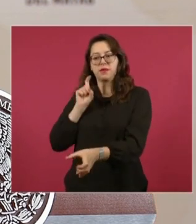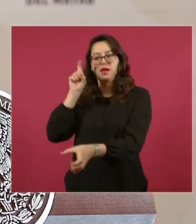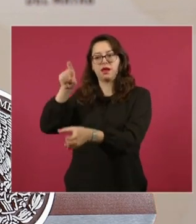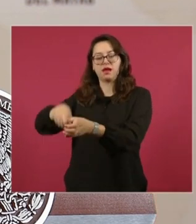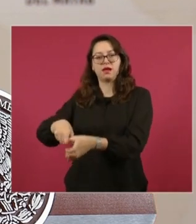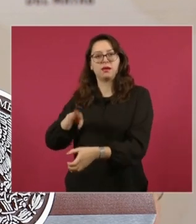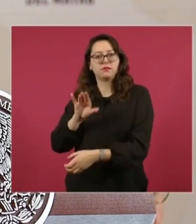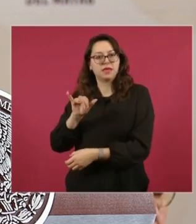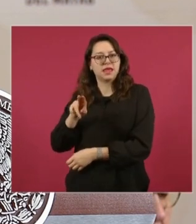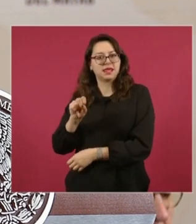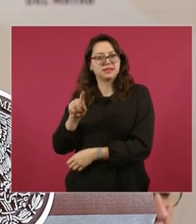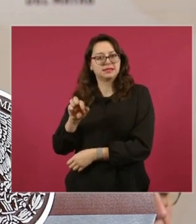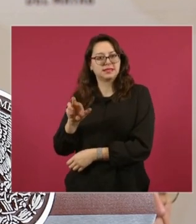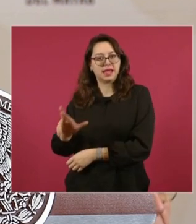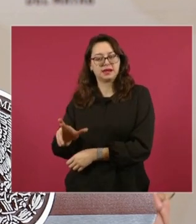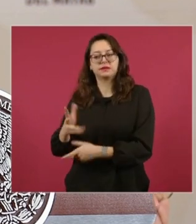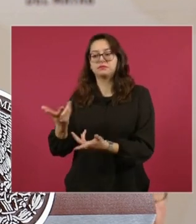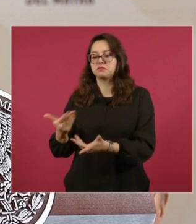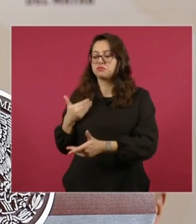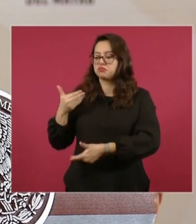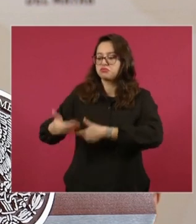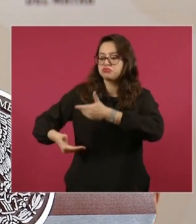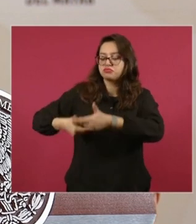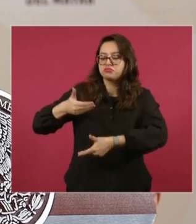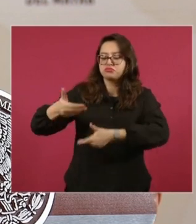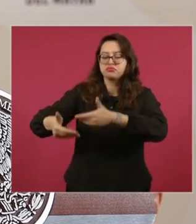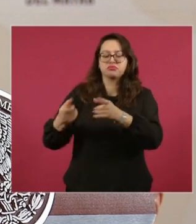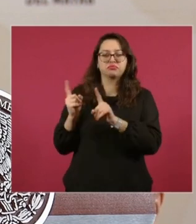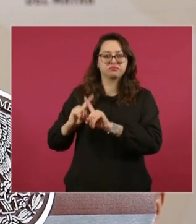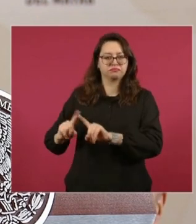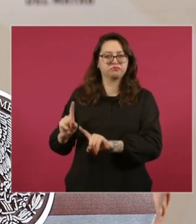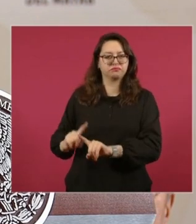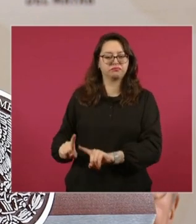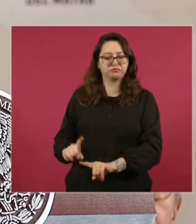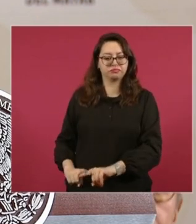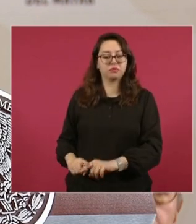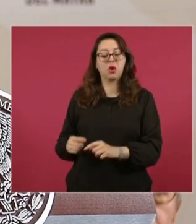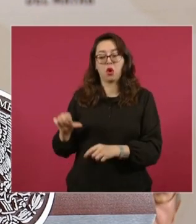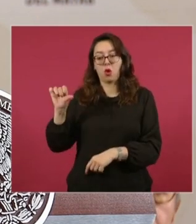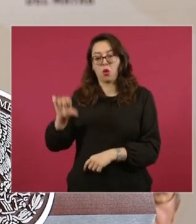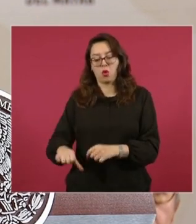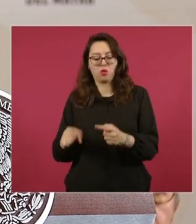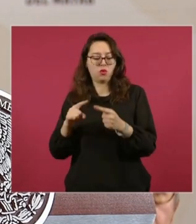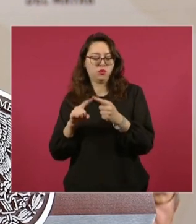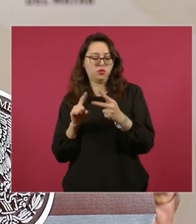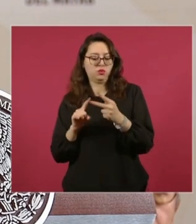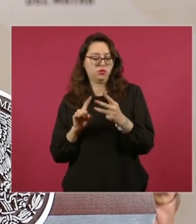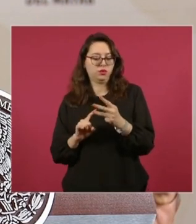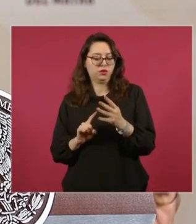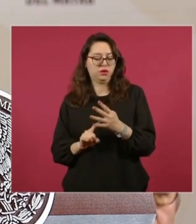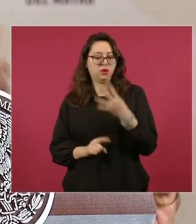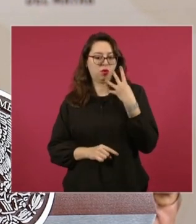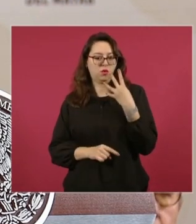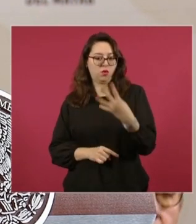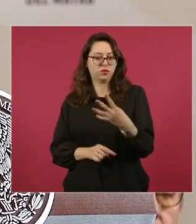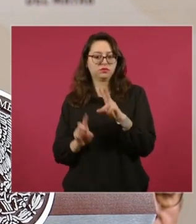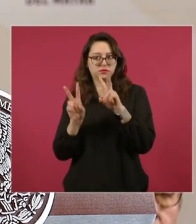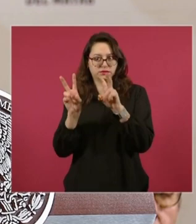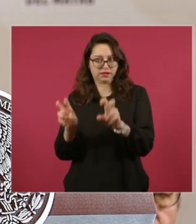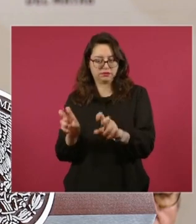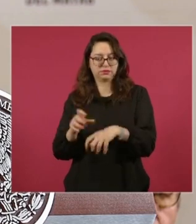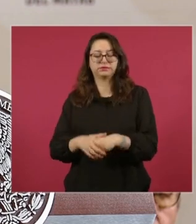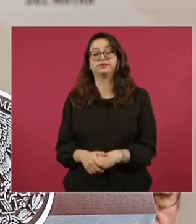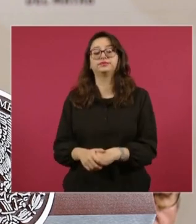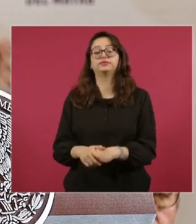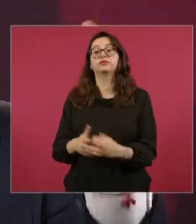en varios temas y hoy, como lo mencionó el doctor Alcocer, vamos a informar sobre cuatro elementos. La rehabilitación que